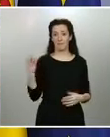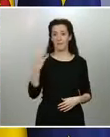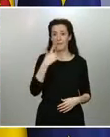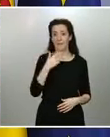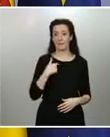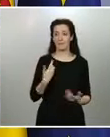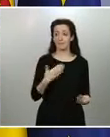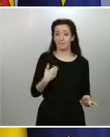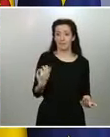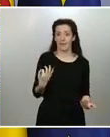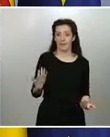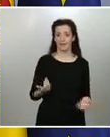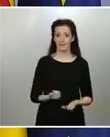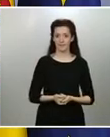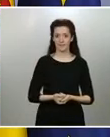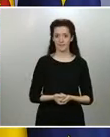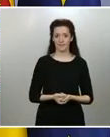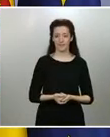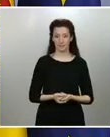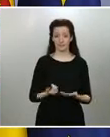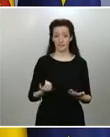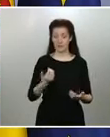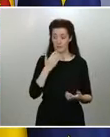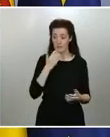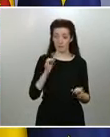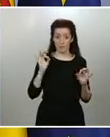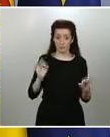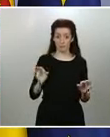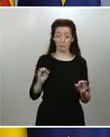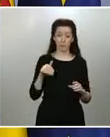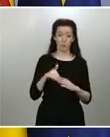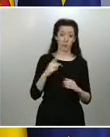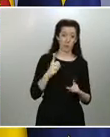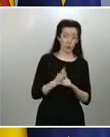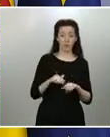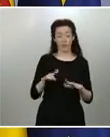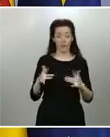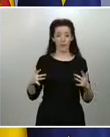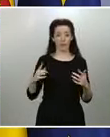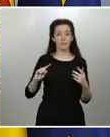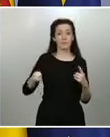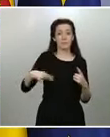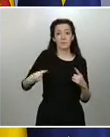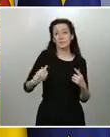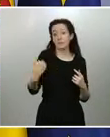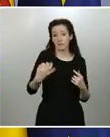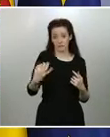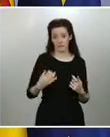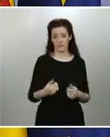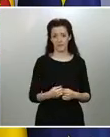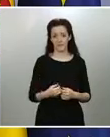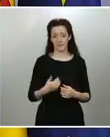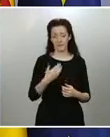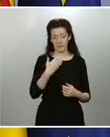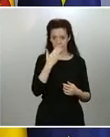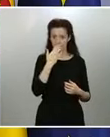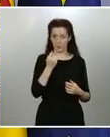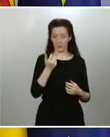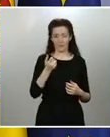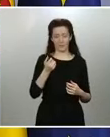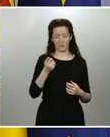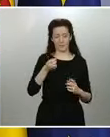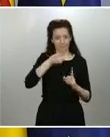la consecuencia de sus actos porque y permítanme que me dirija particular tanto y tan insistente y no a otros es que